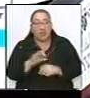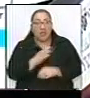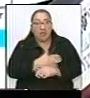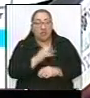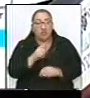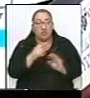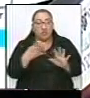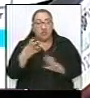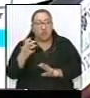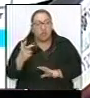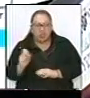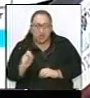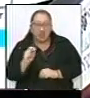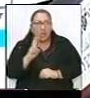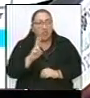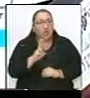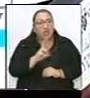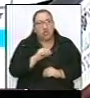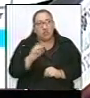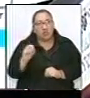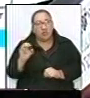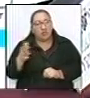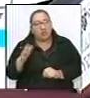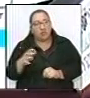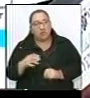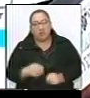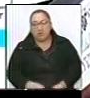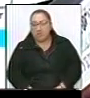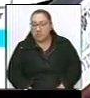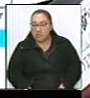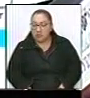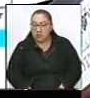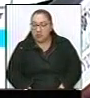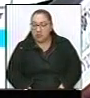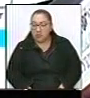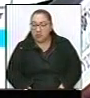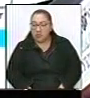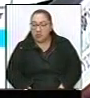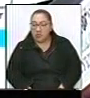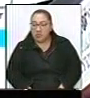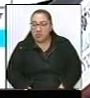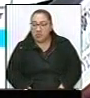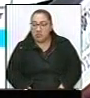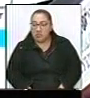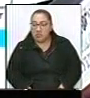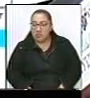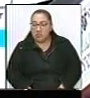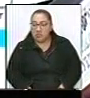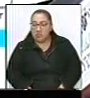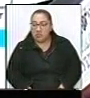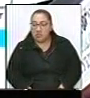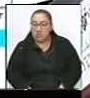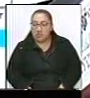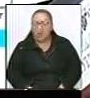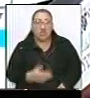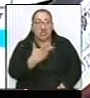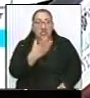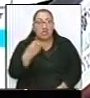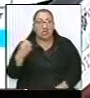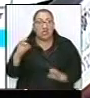años 80, los años 2000, han habido un promedio de 300 leyes